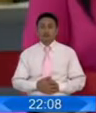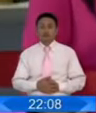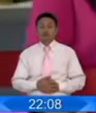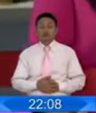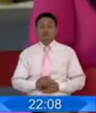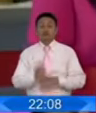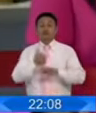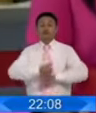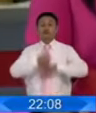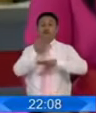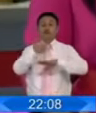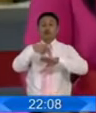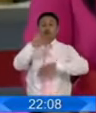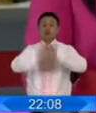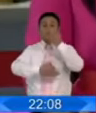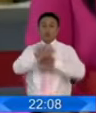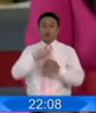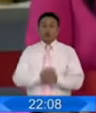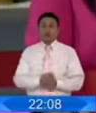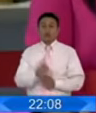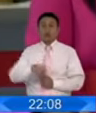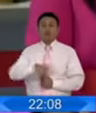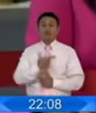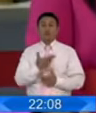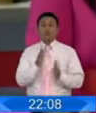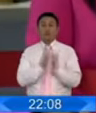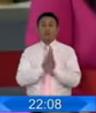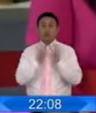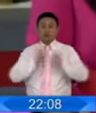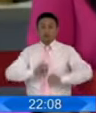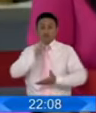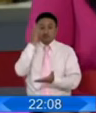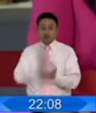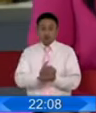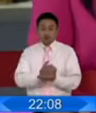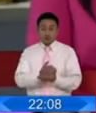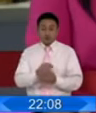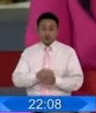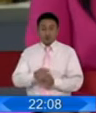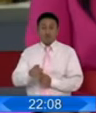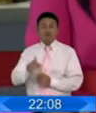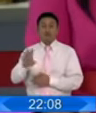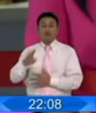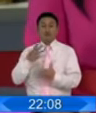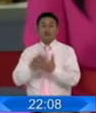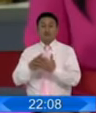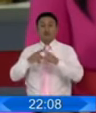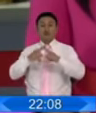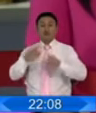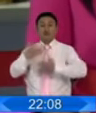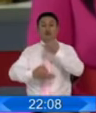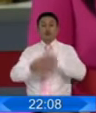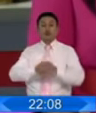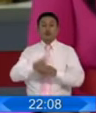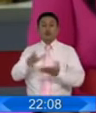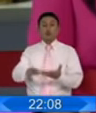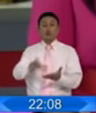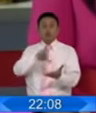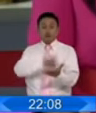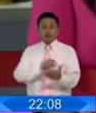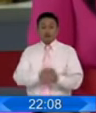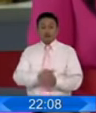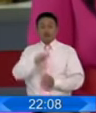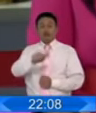Un tribunal de la Corte Nacional de Justicia negó el pedido de suspensión condicional de la pena con el que el ex juez de Pastaza, Aurelio